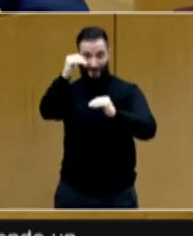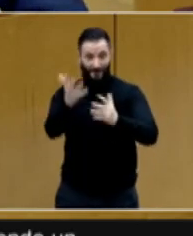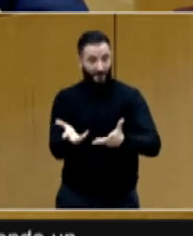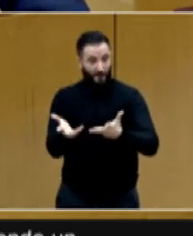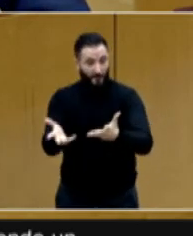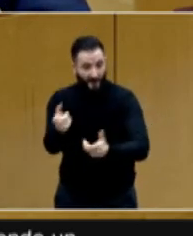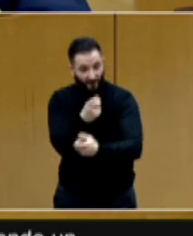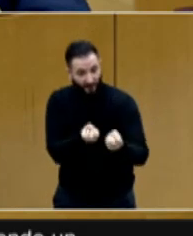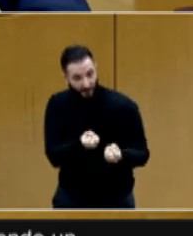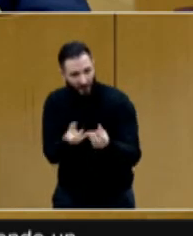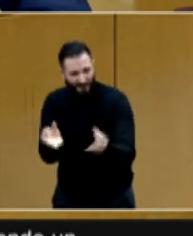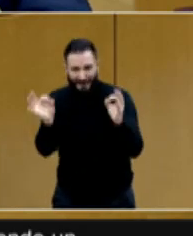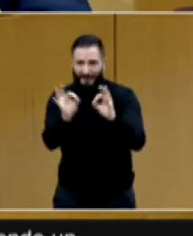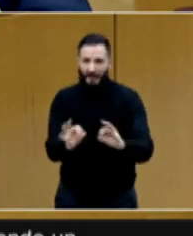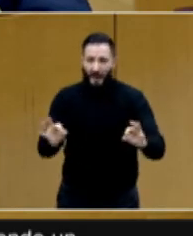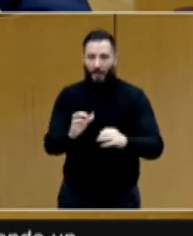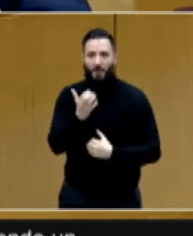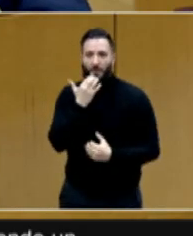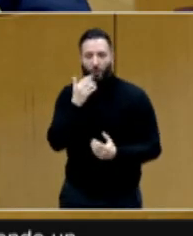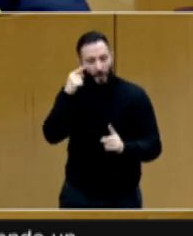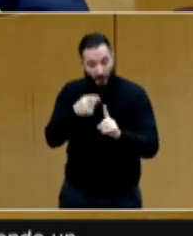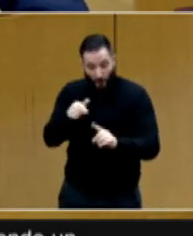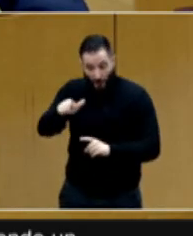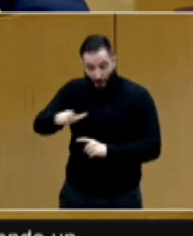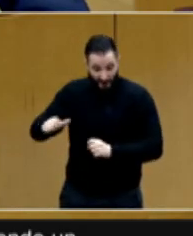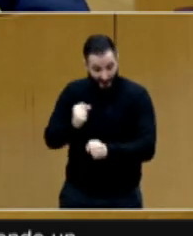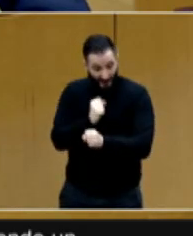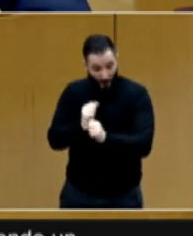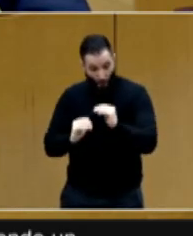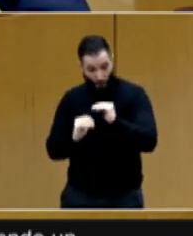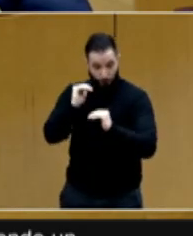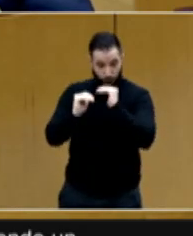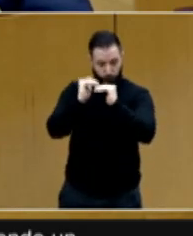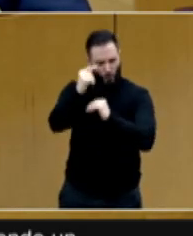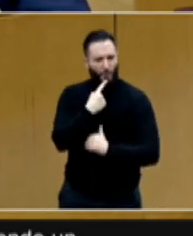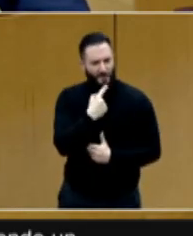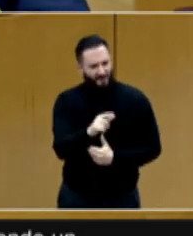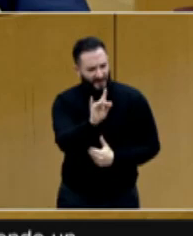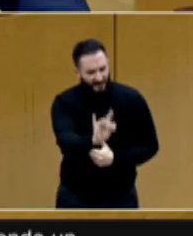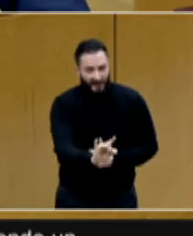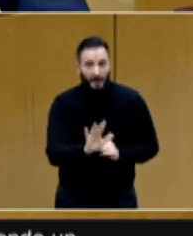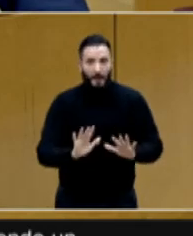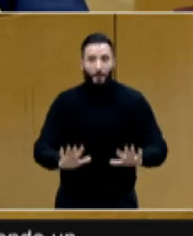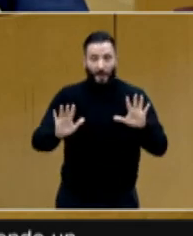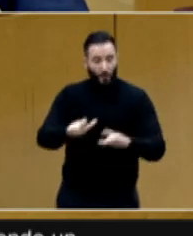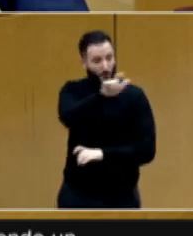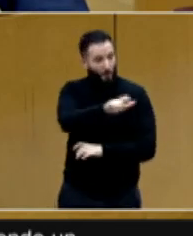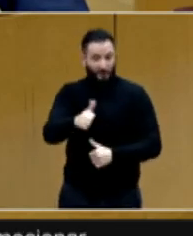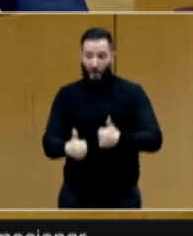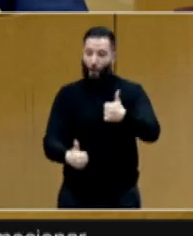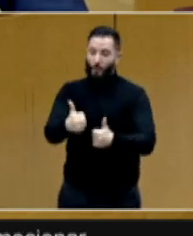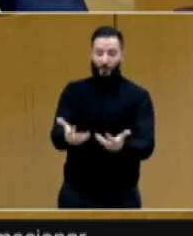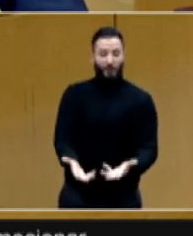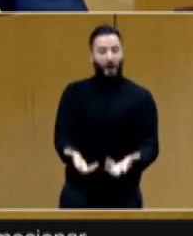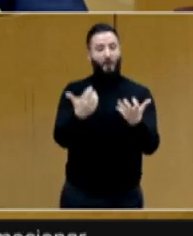son promocionar es muy complicado pero es que también nos hemos encontrado con gente que ha aprobado la oposición que tiene